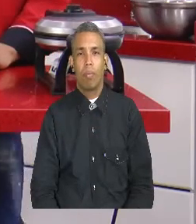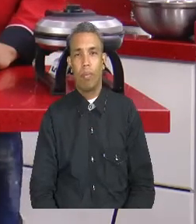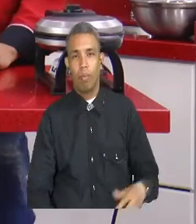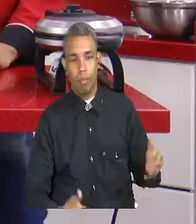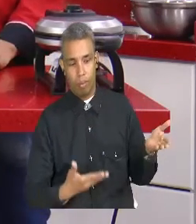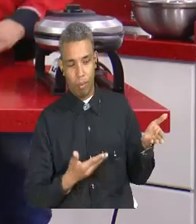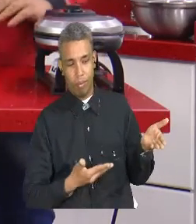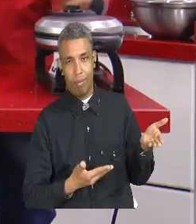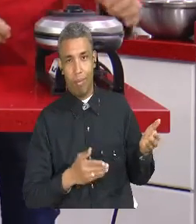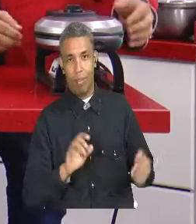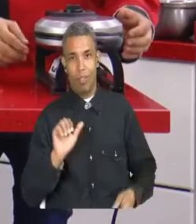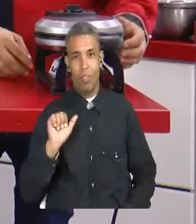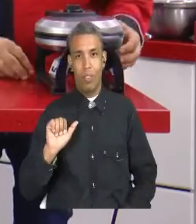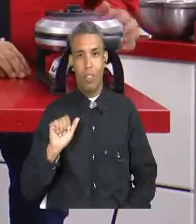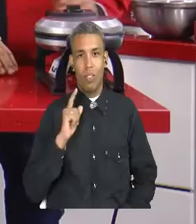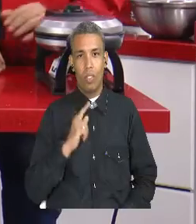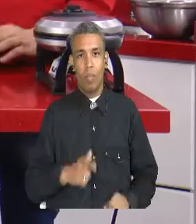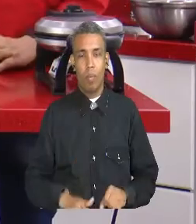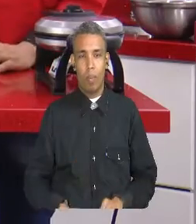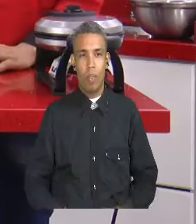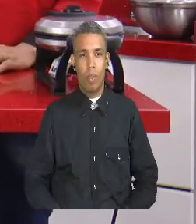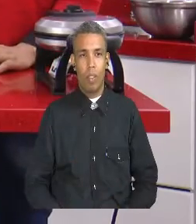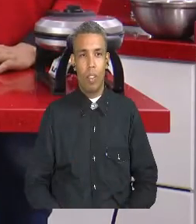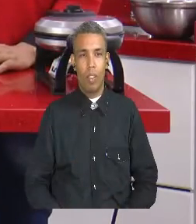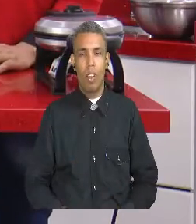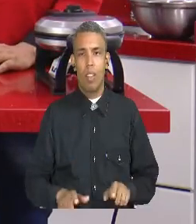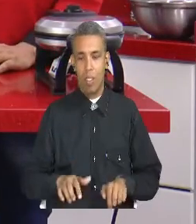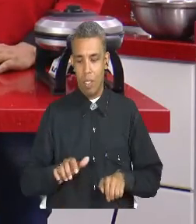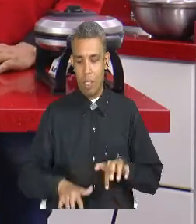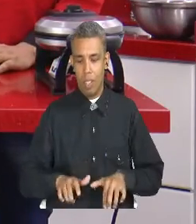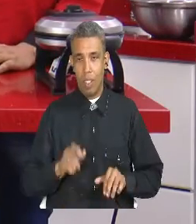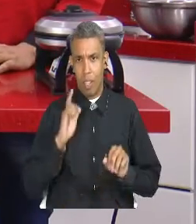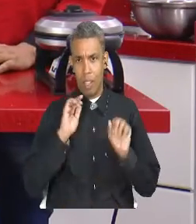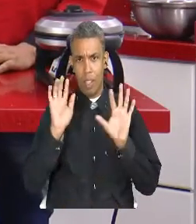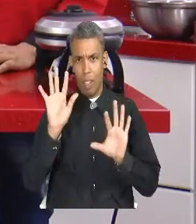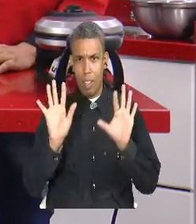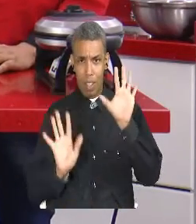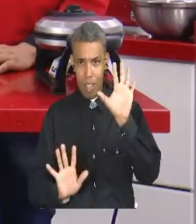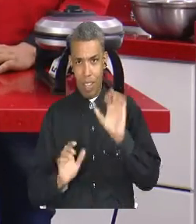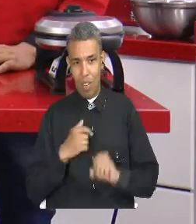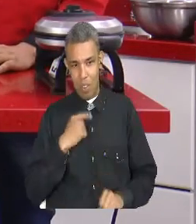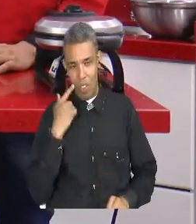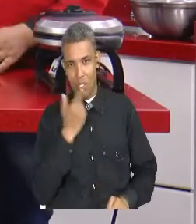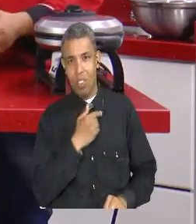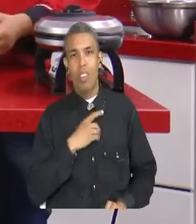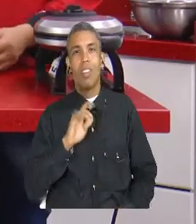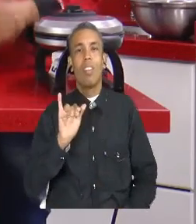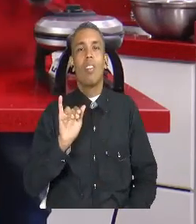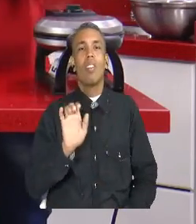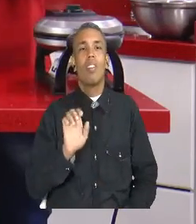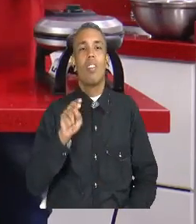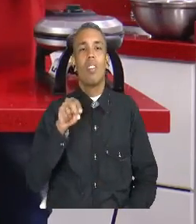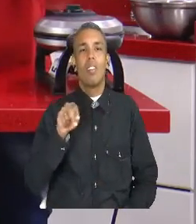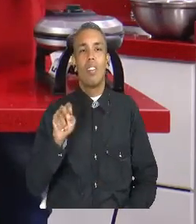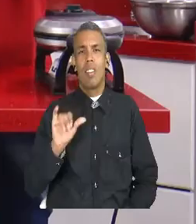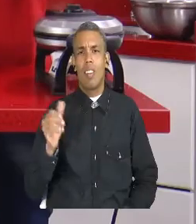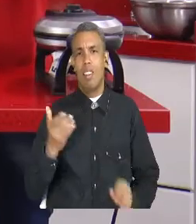observar, tenemos a la Secretaria de Desarrollo Económico y Social, Jenny Suárez, a quien queremos que por favor la recibamos con un fuerte aplauso. ¡Bravo!